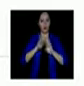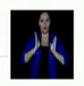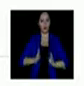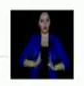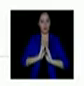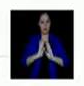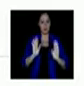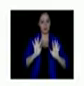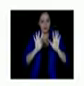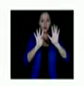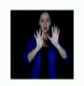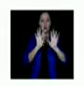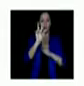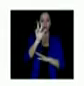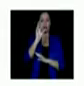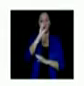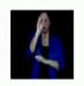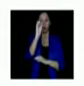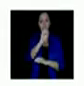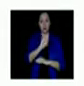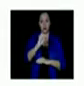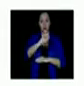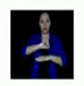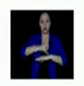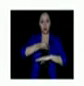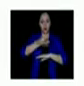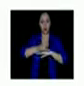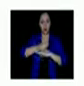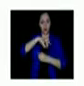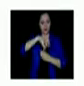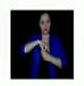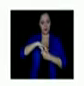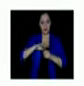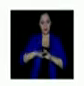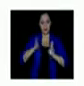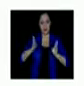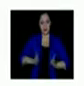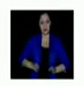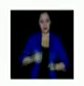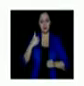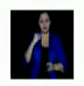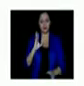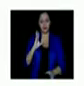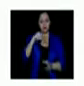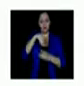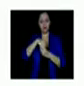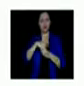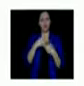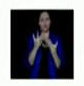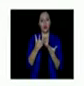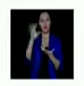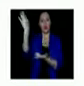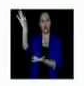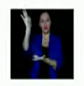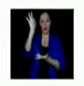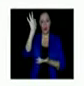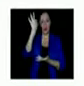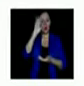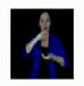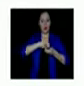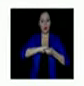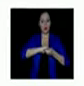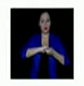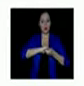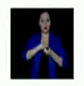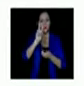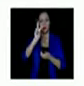El 93% de estas juntas receptoras del voto ha tenido presencia de los delegados de la Alianza Creo